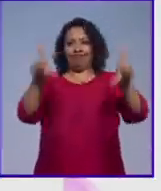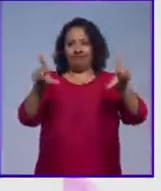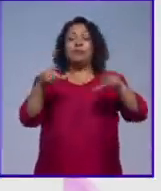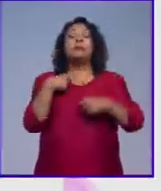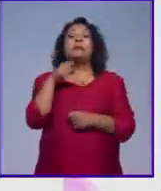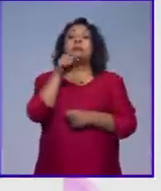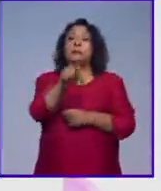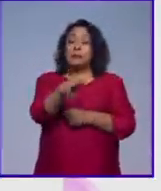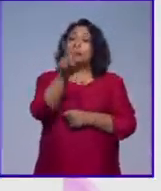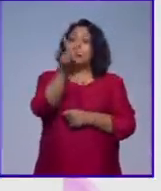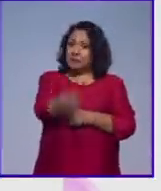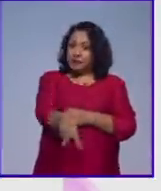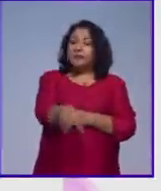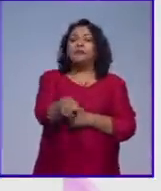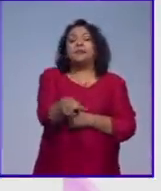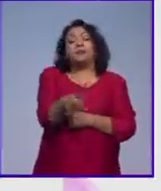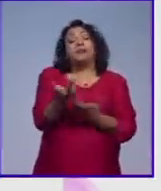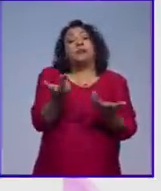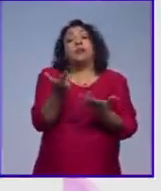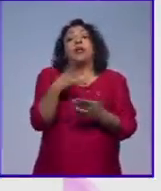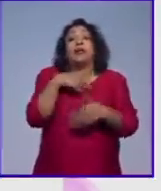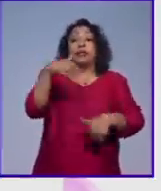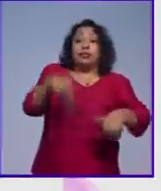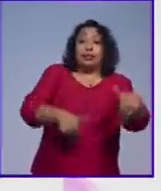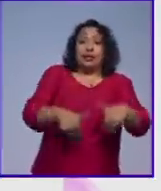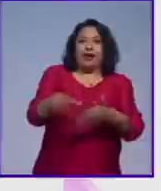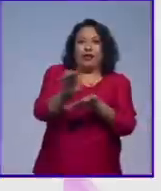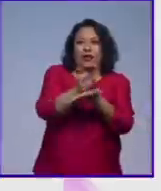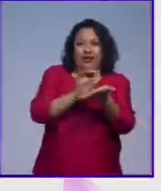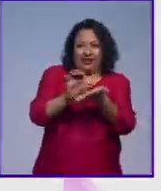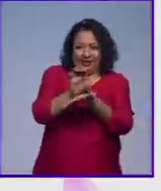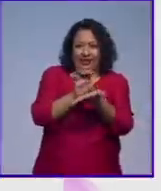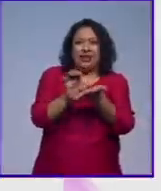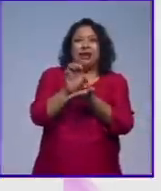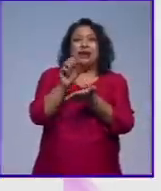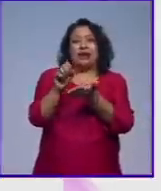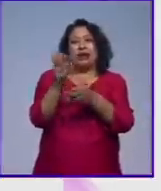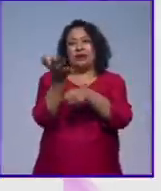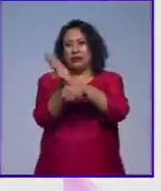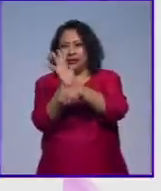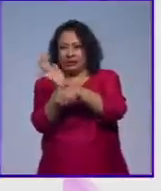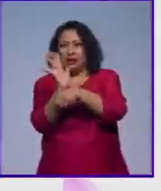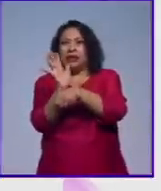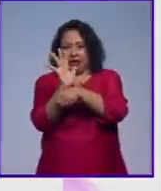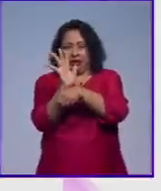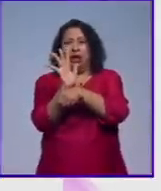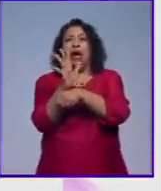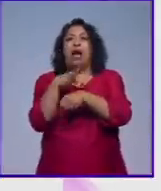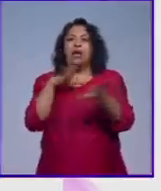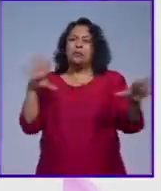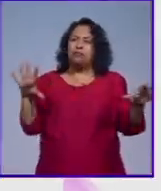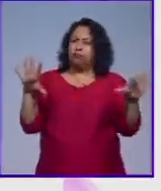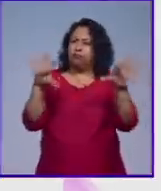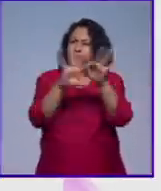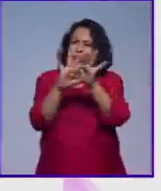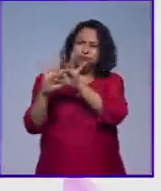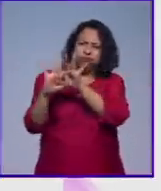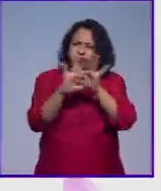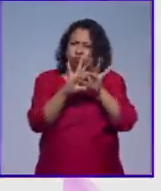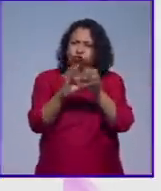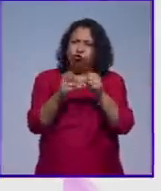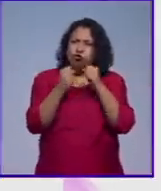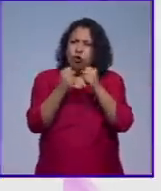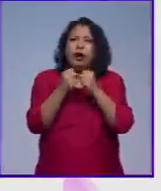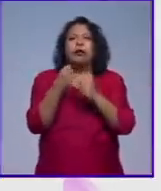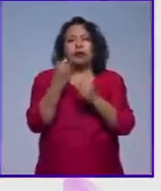bueno, porque la verdad es que el teatro, la escena y el séptimo arte tienen vínculos muy, muy estrechos,